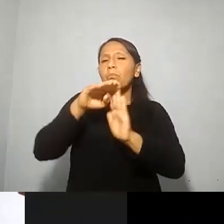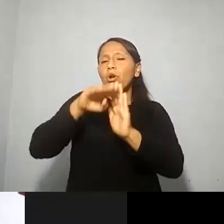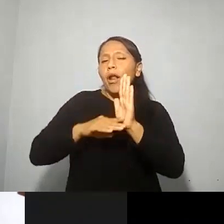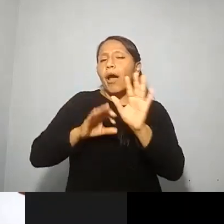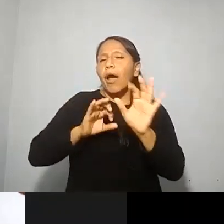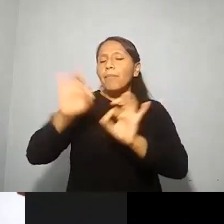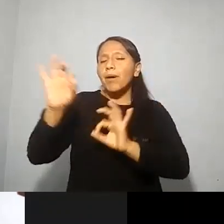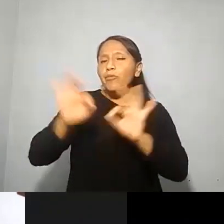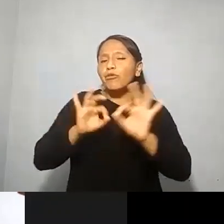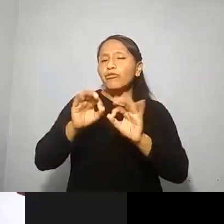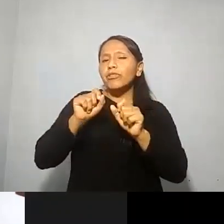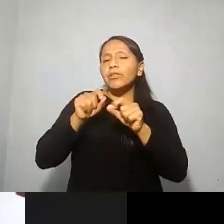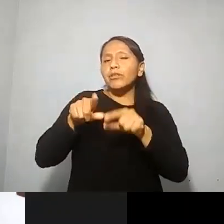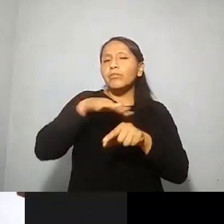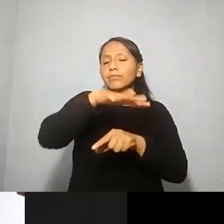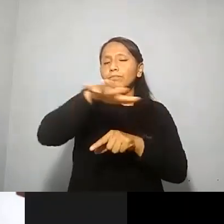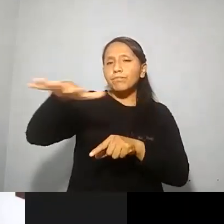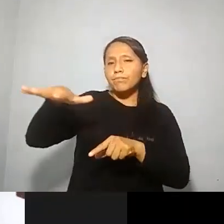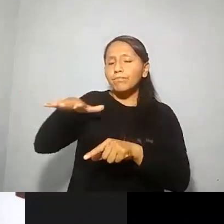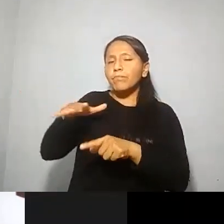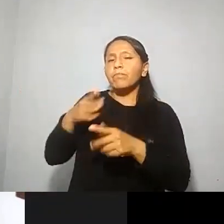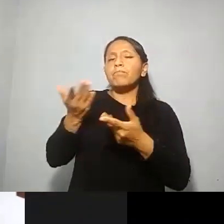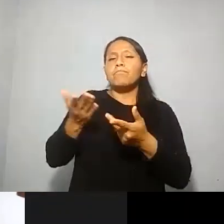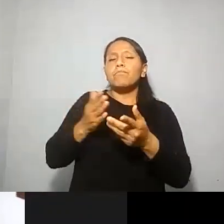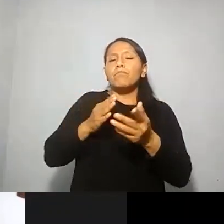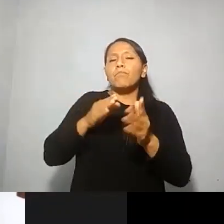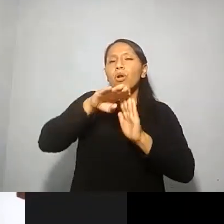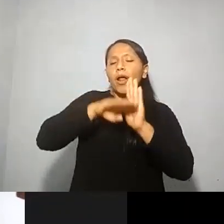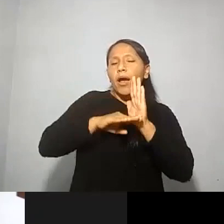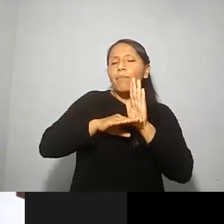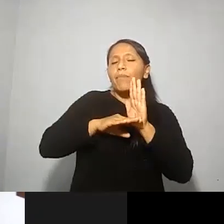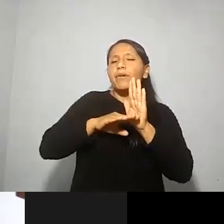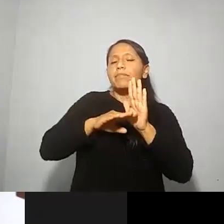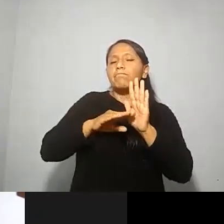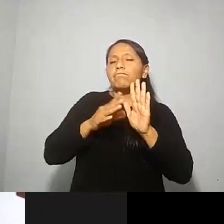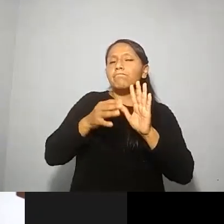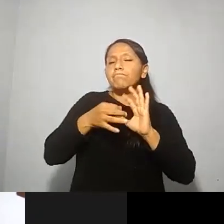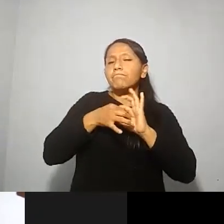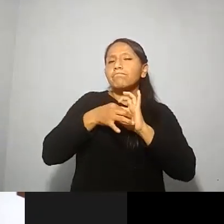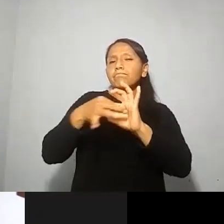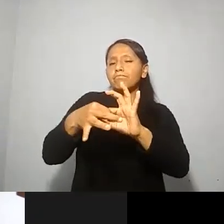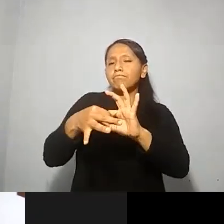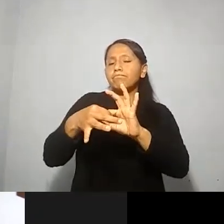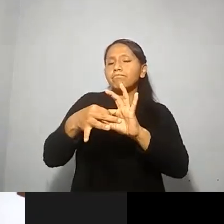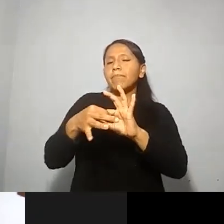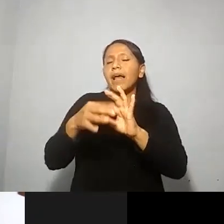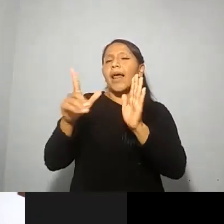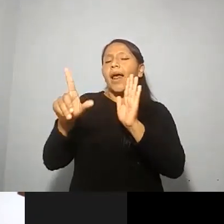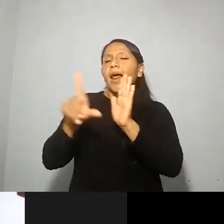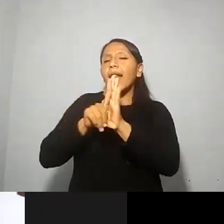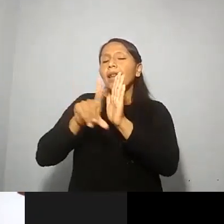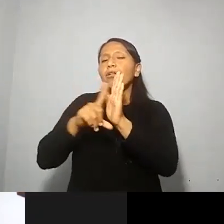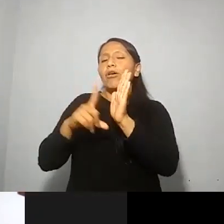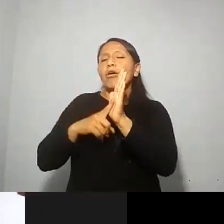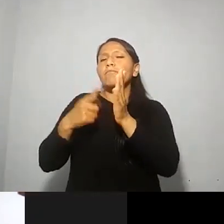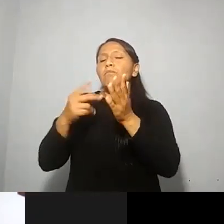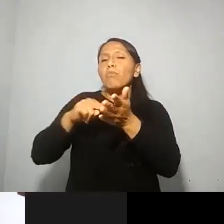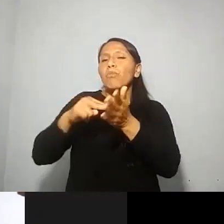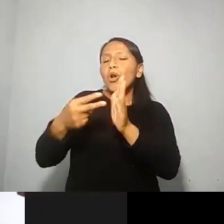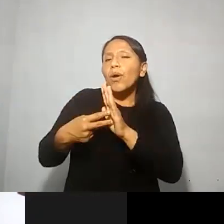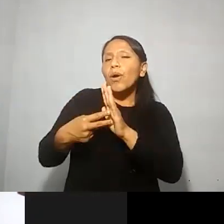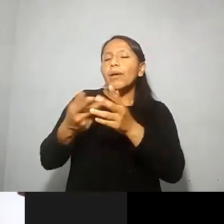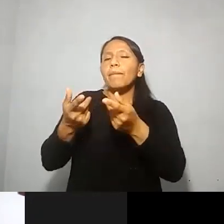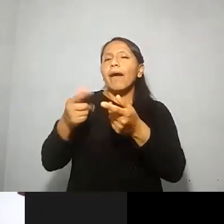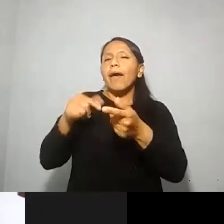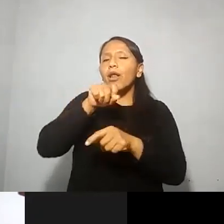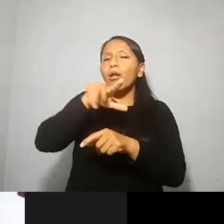sectoriales, es decir, programas que están encaminados a la resolución de un conflicto en la población de